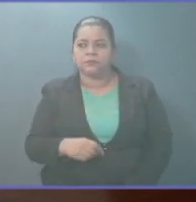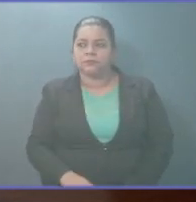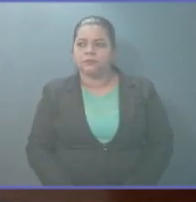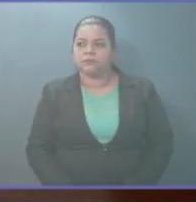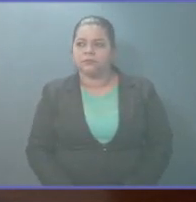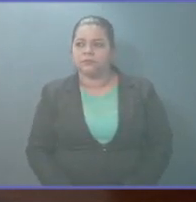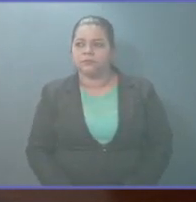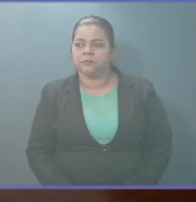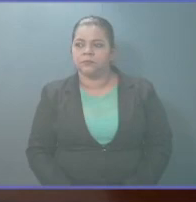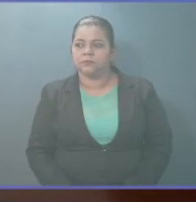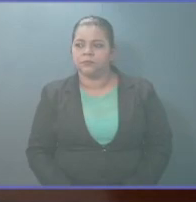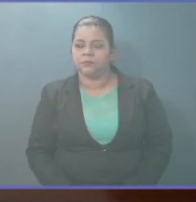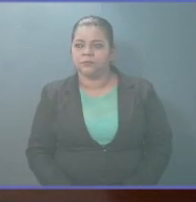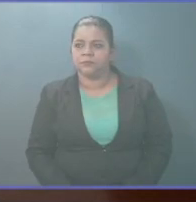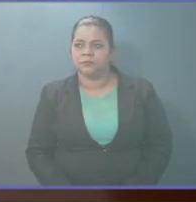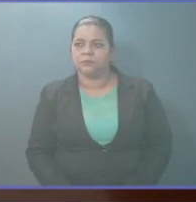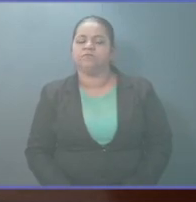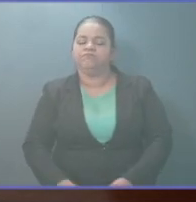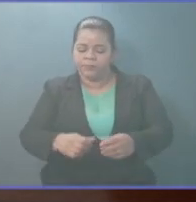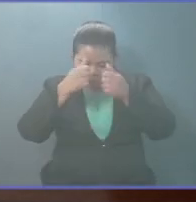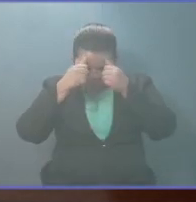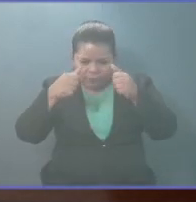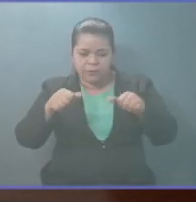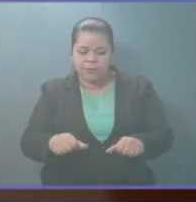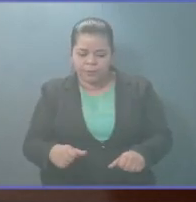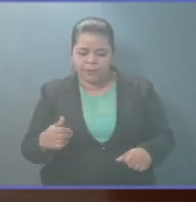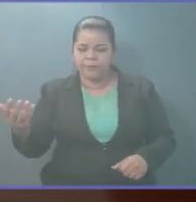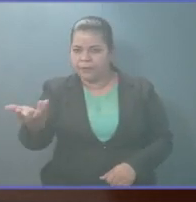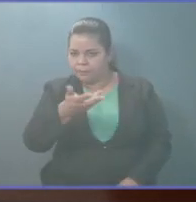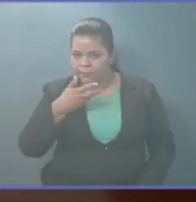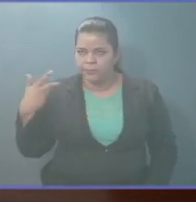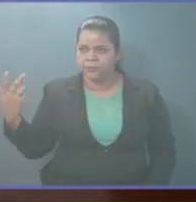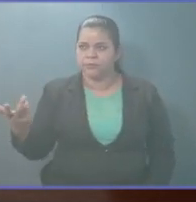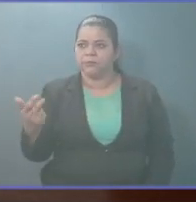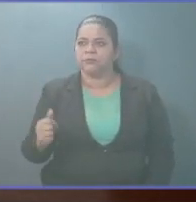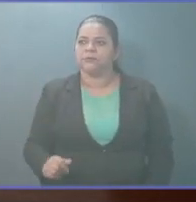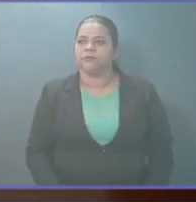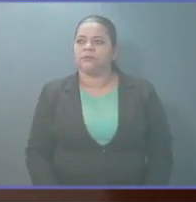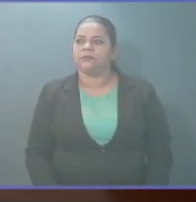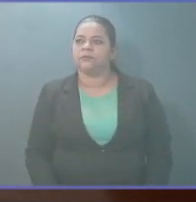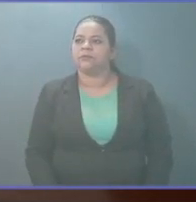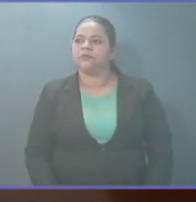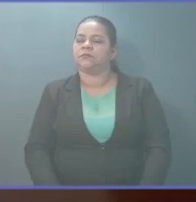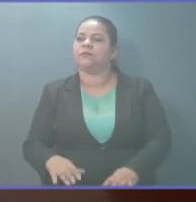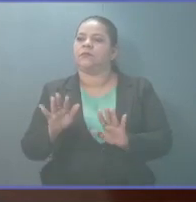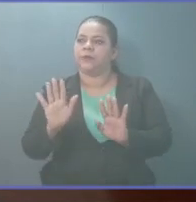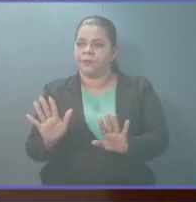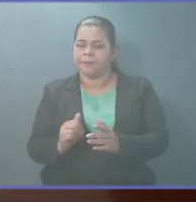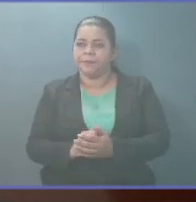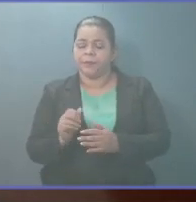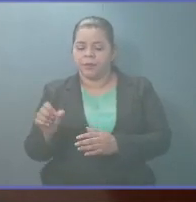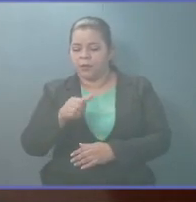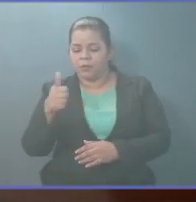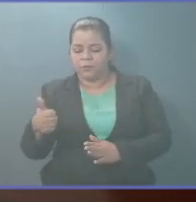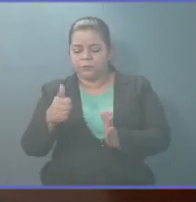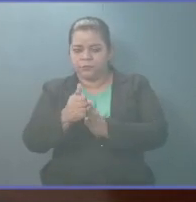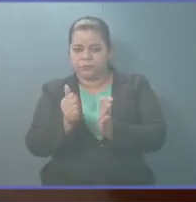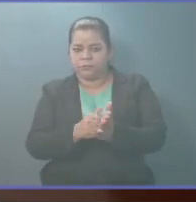están haciendo porque ya vienen las elecciones y ganar todo el electoral con discapacidad. Yo lo sé que están